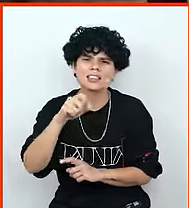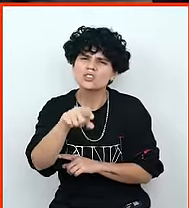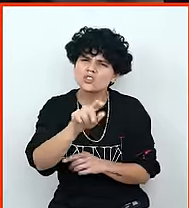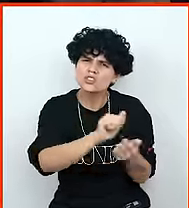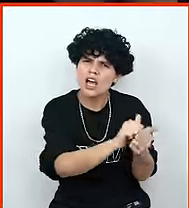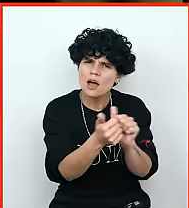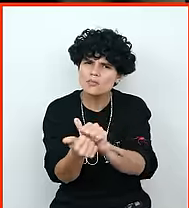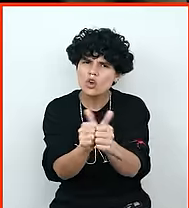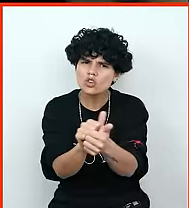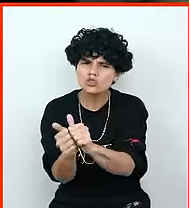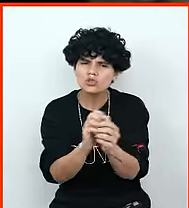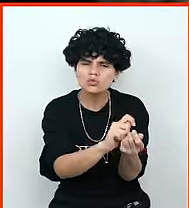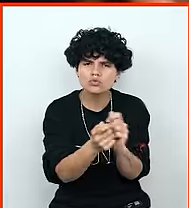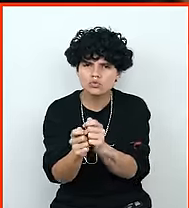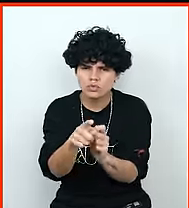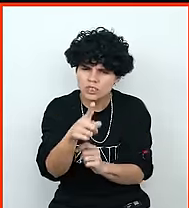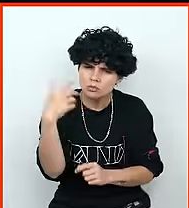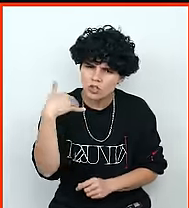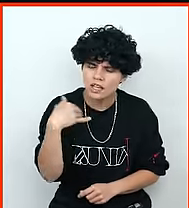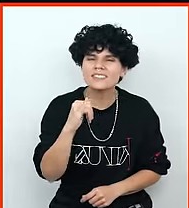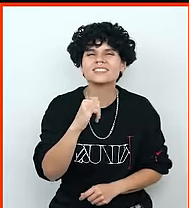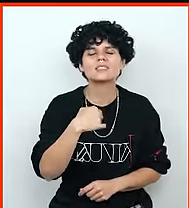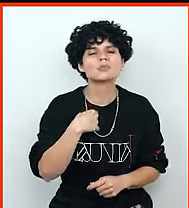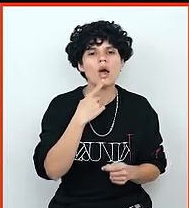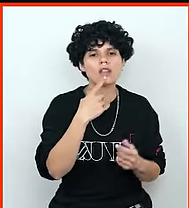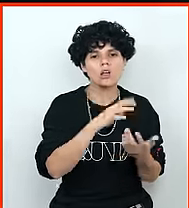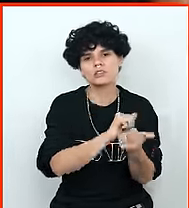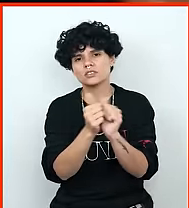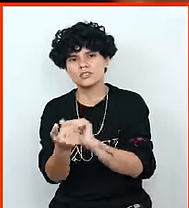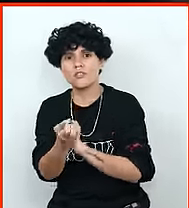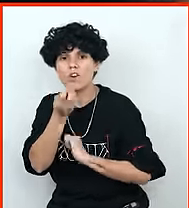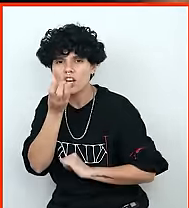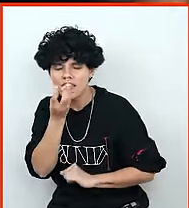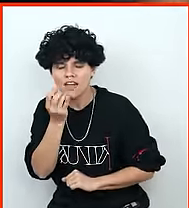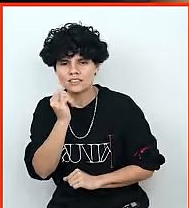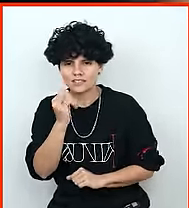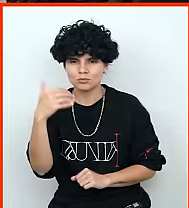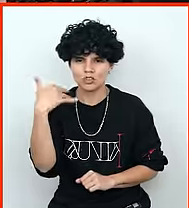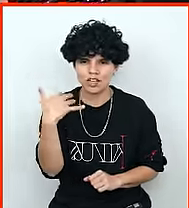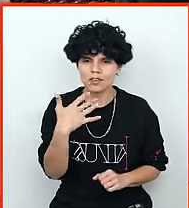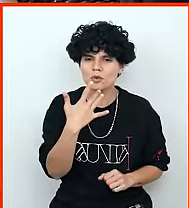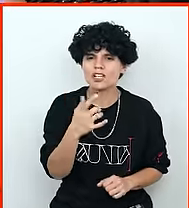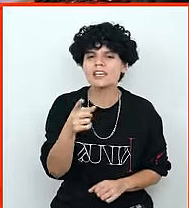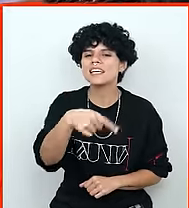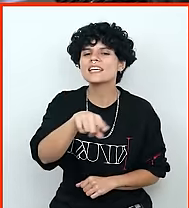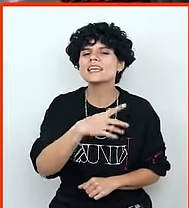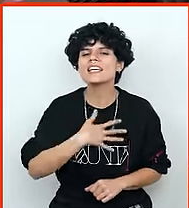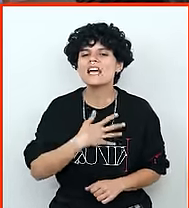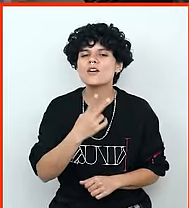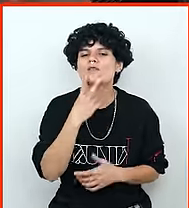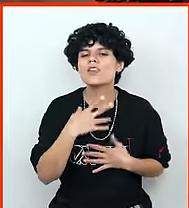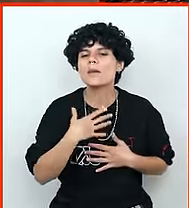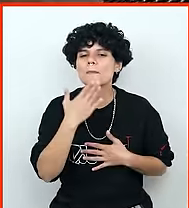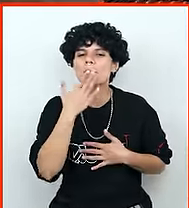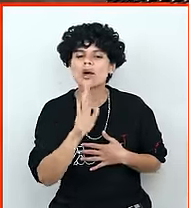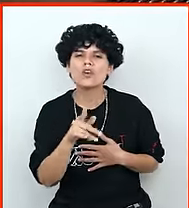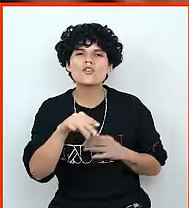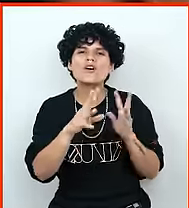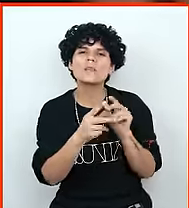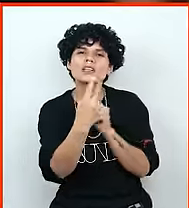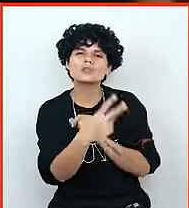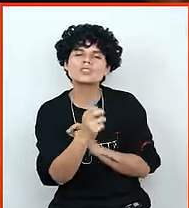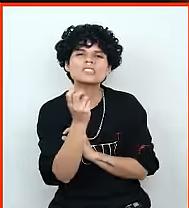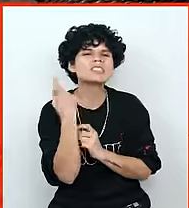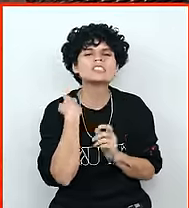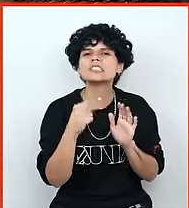importante ese cambio, tío, ¿no? Para la Florida. Sí, fue un cambio importante. Lo que pasa es que mi familia siempre quiso Mi mami como que quería una mejor vida para nosotros que la que había